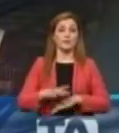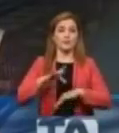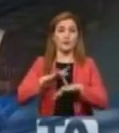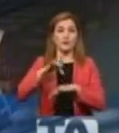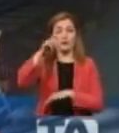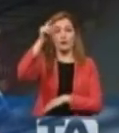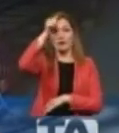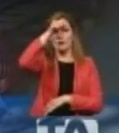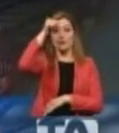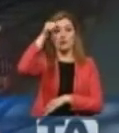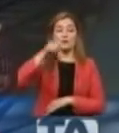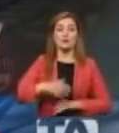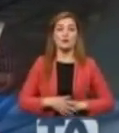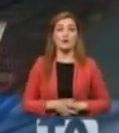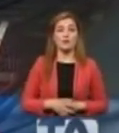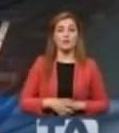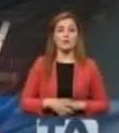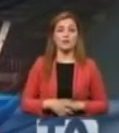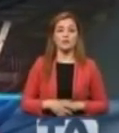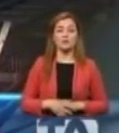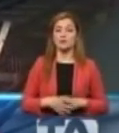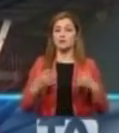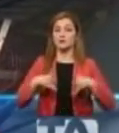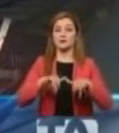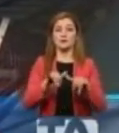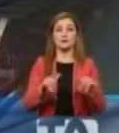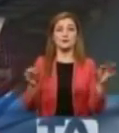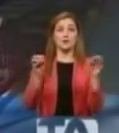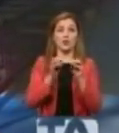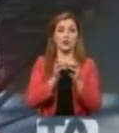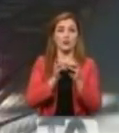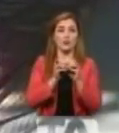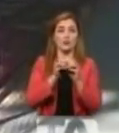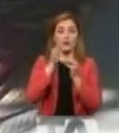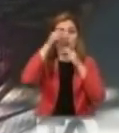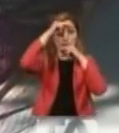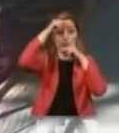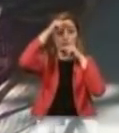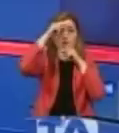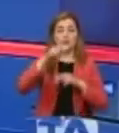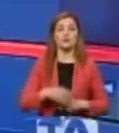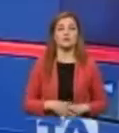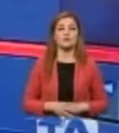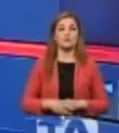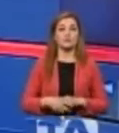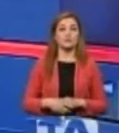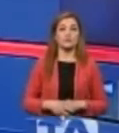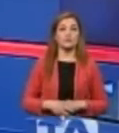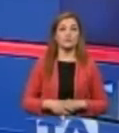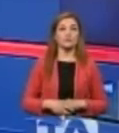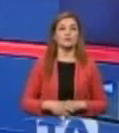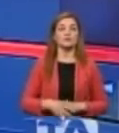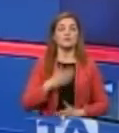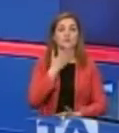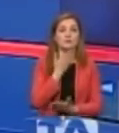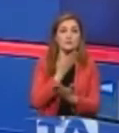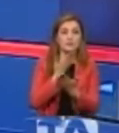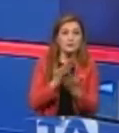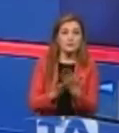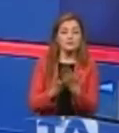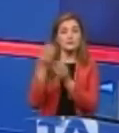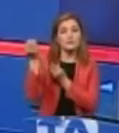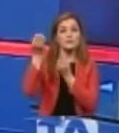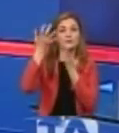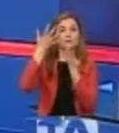este domingo. Así nosotros vamos a retornar a estudios. Ustedes tienen más noticias. Así es, Jorge, muchísimas gracias por